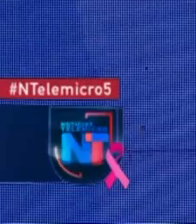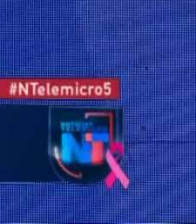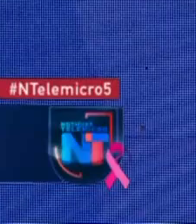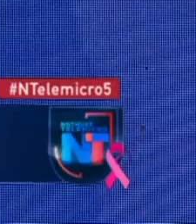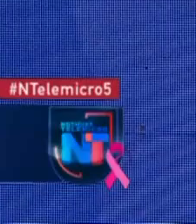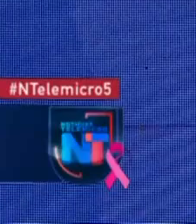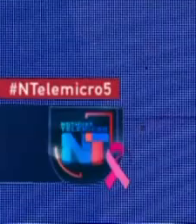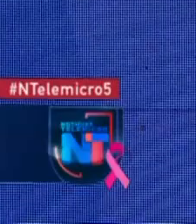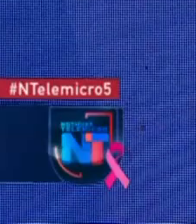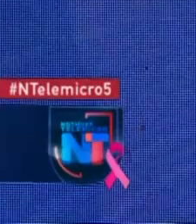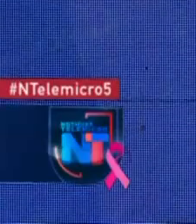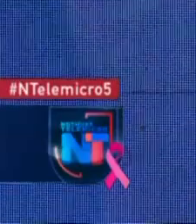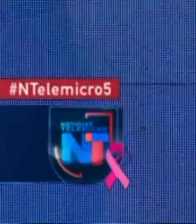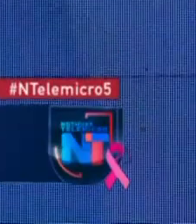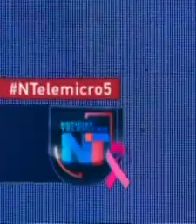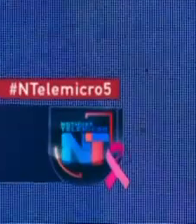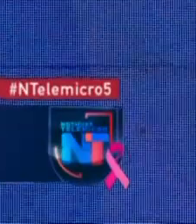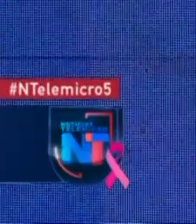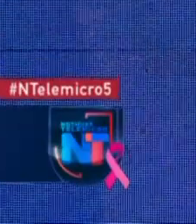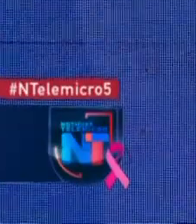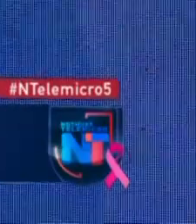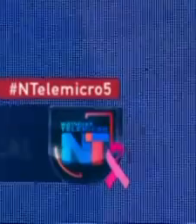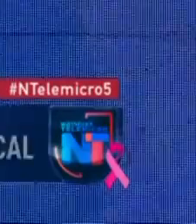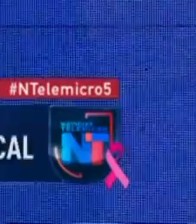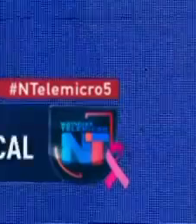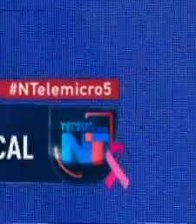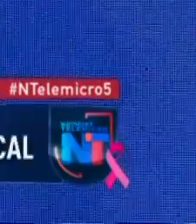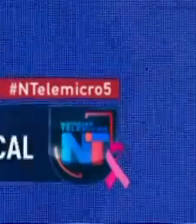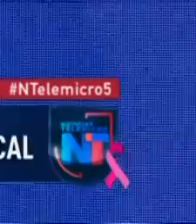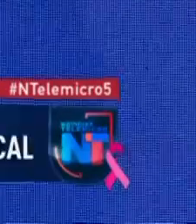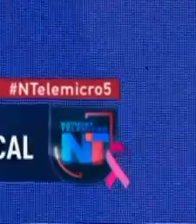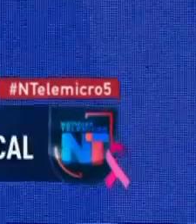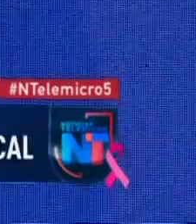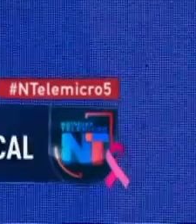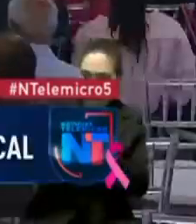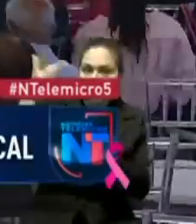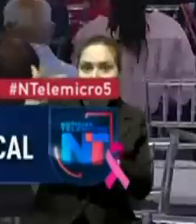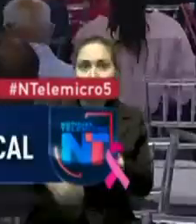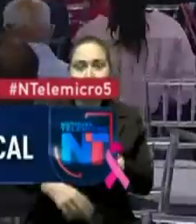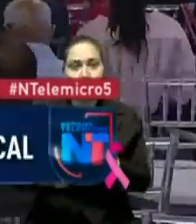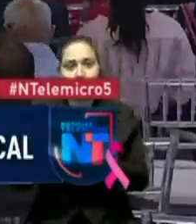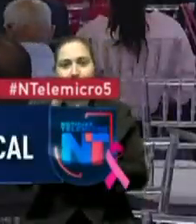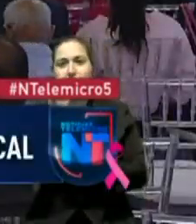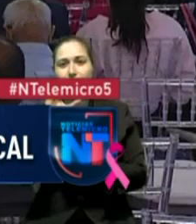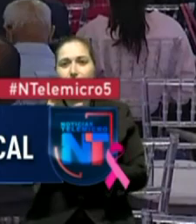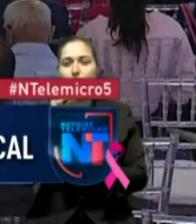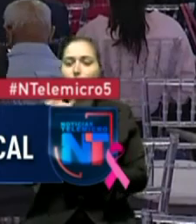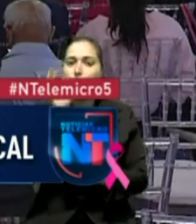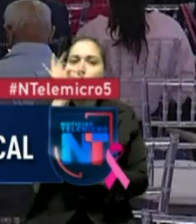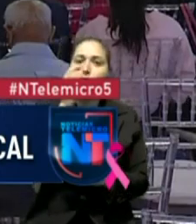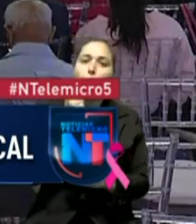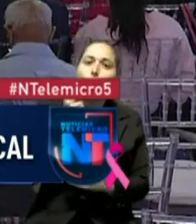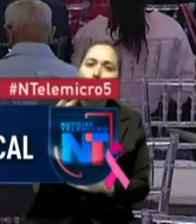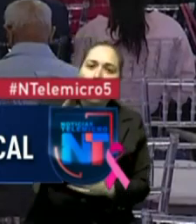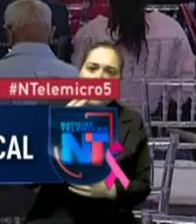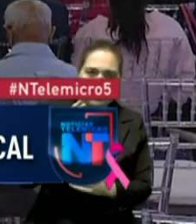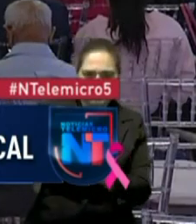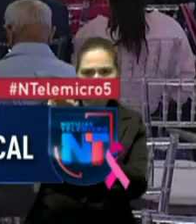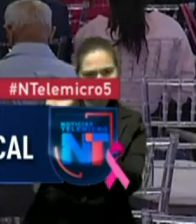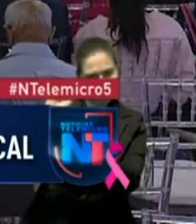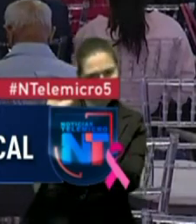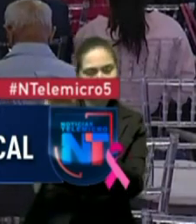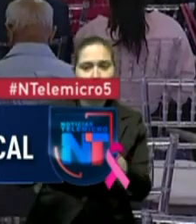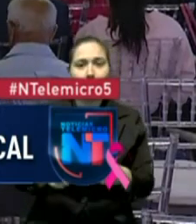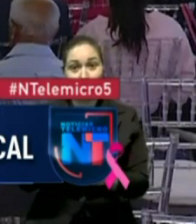nivel de deuda controlada en el país. El país va a seguir creciendo. Y es que de acuerdo al jefe de Estado, el crecimiento